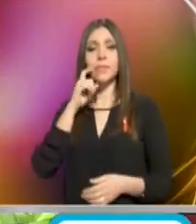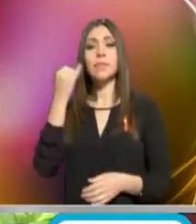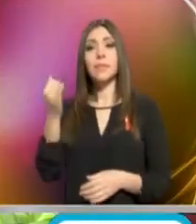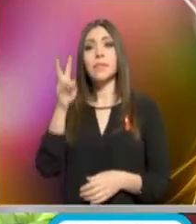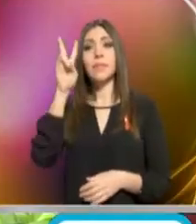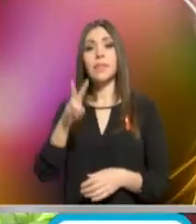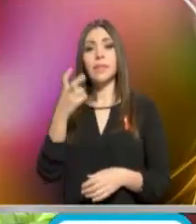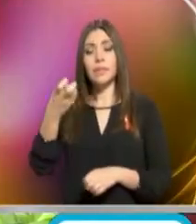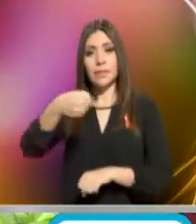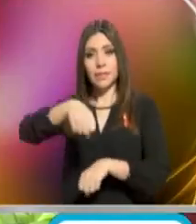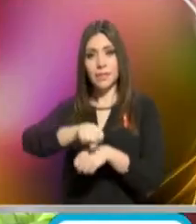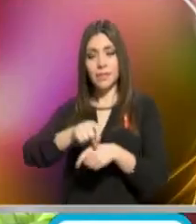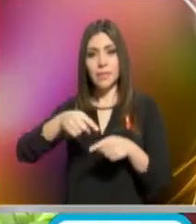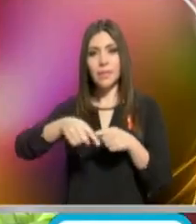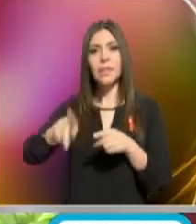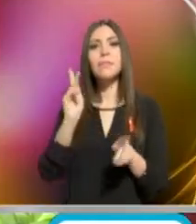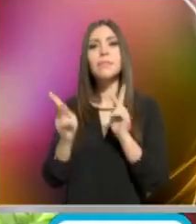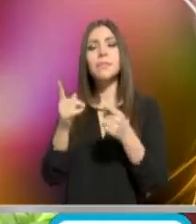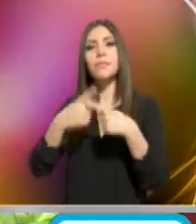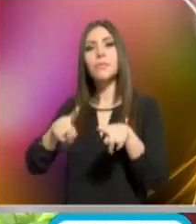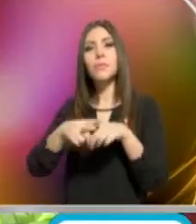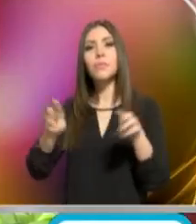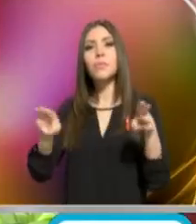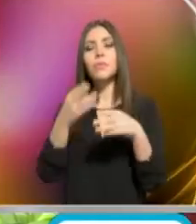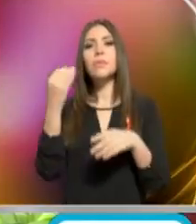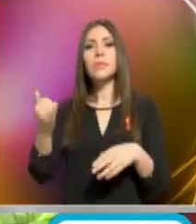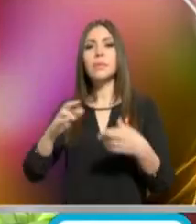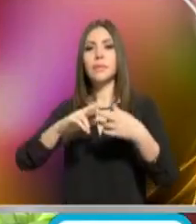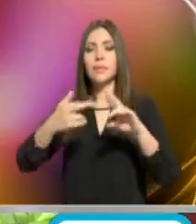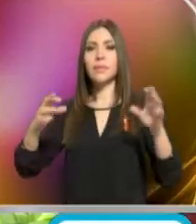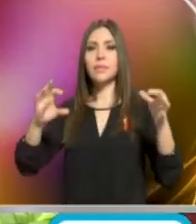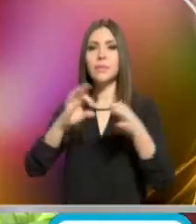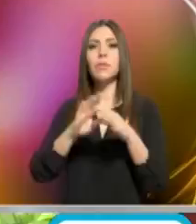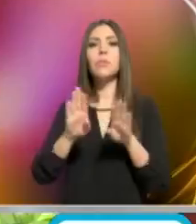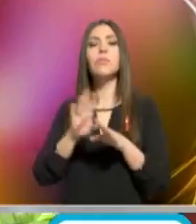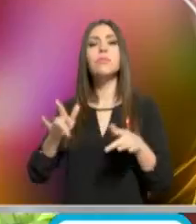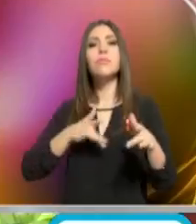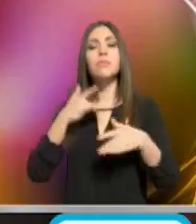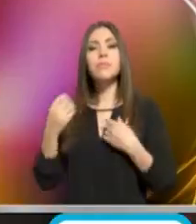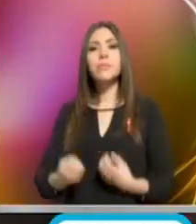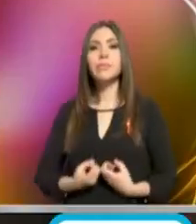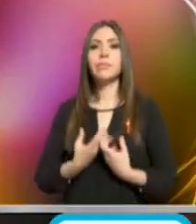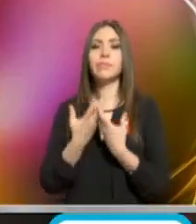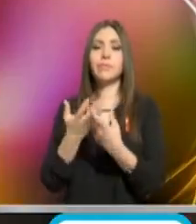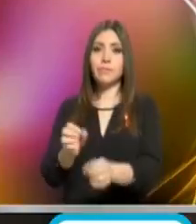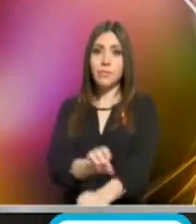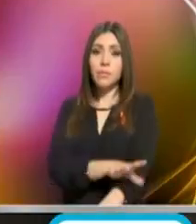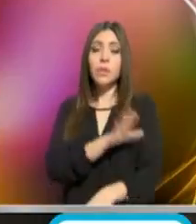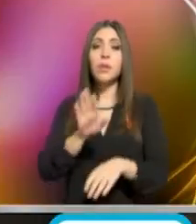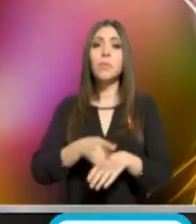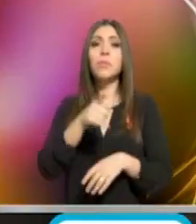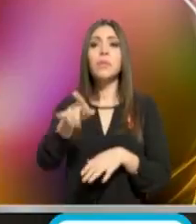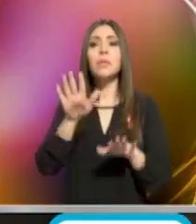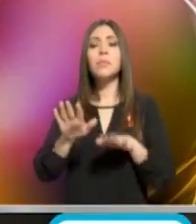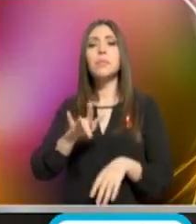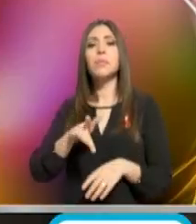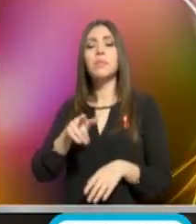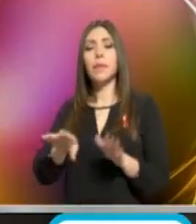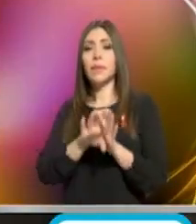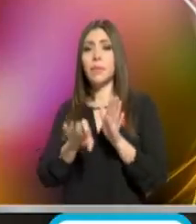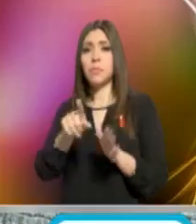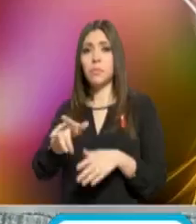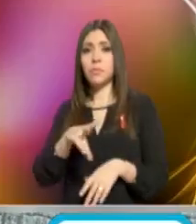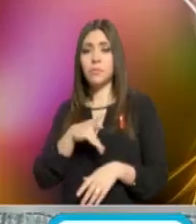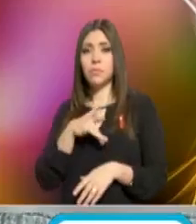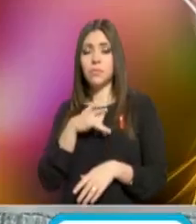semana, Irene, hemos hablado de la música y la relación con los sentimientos y con las emociones. Y es Claro. que te puede poner de muy buen ánimo o te